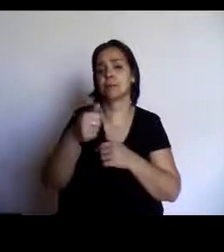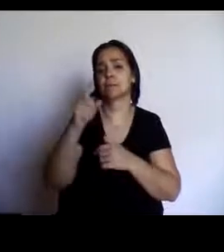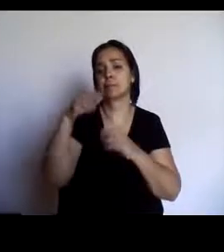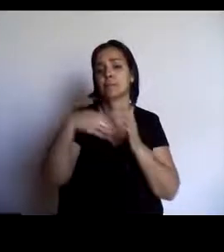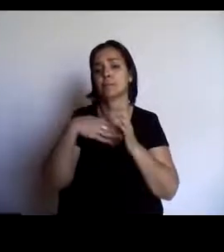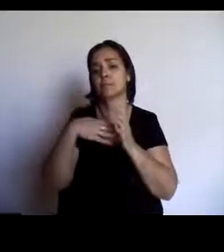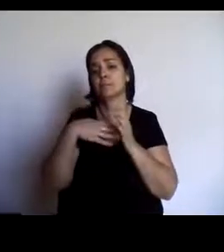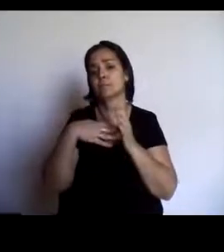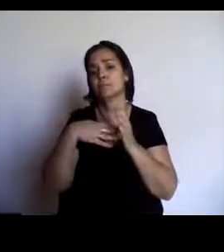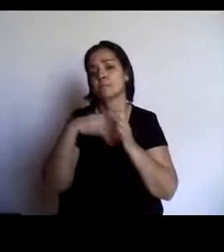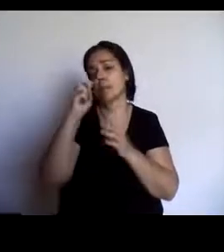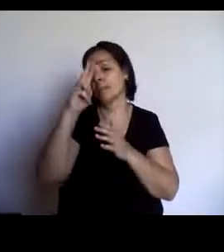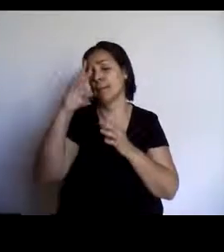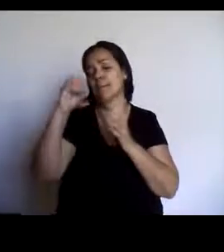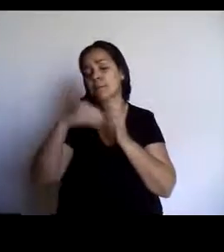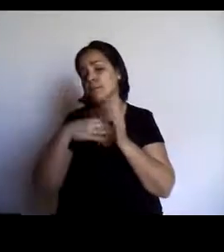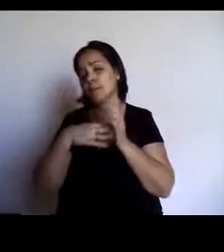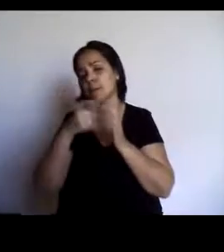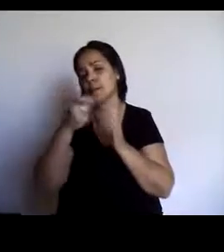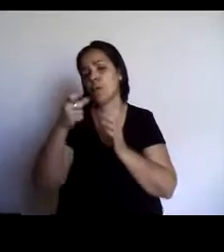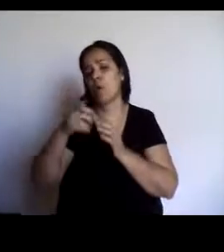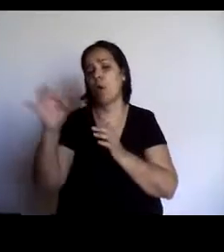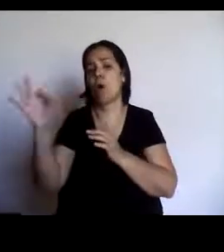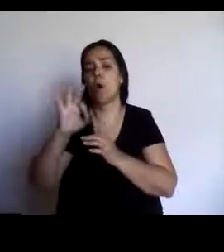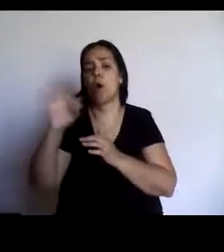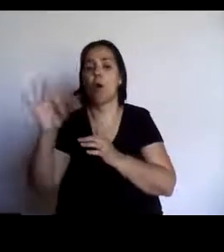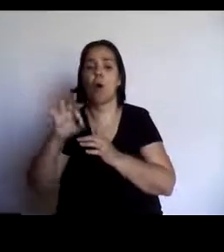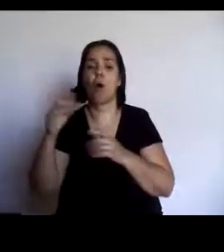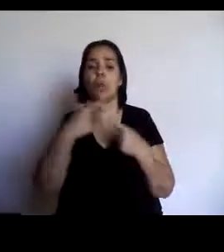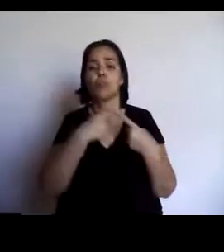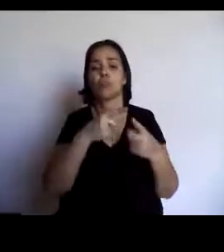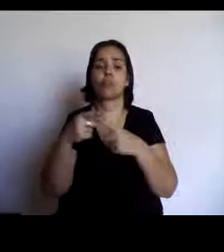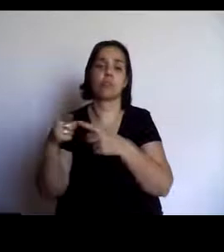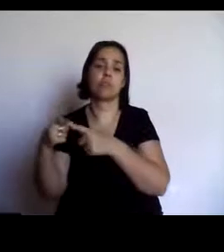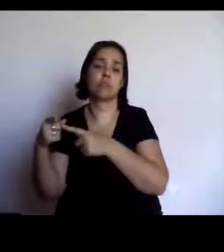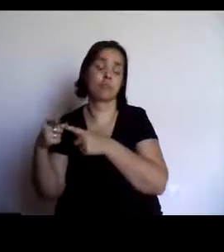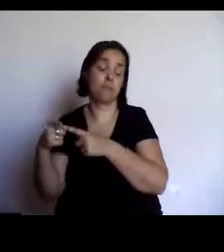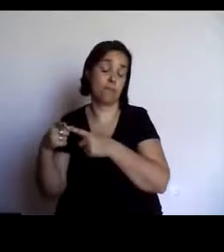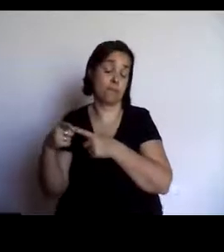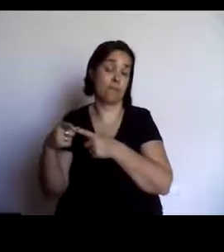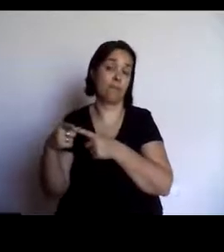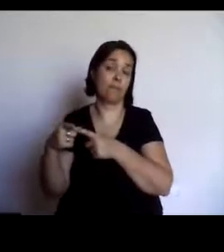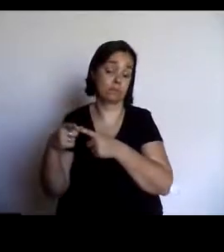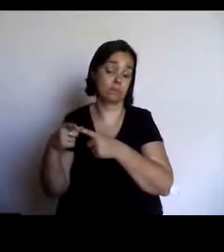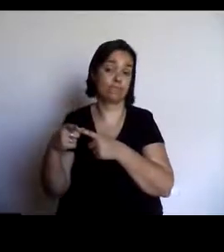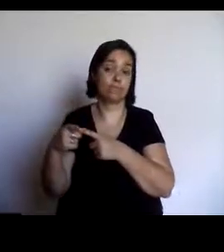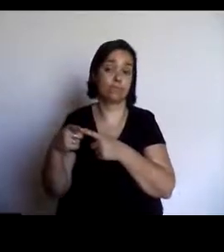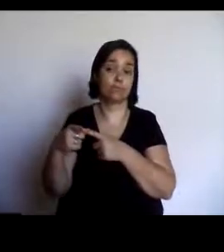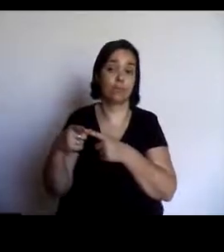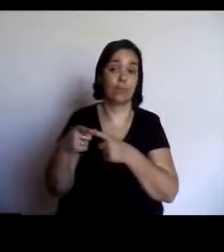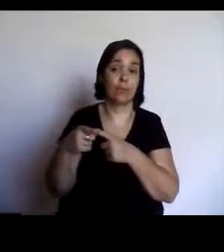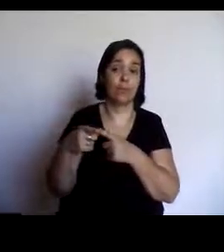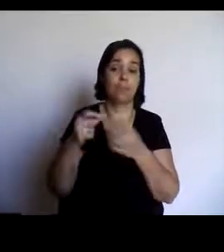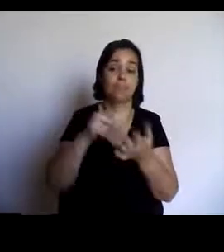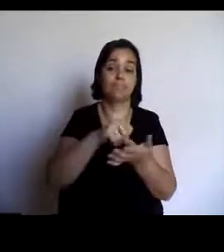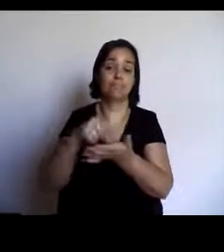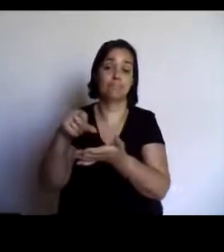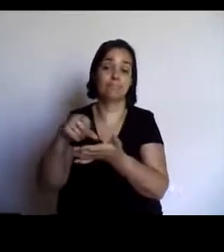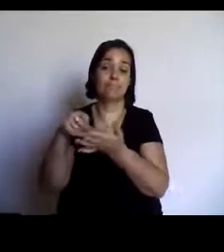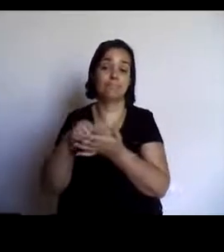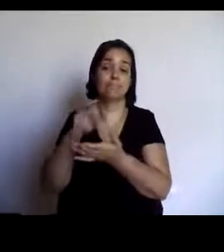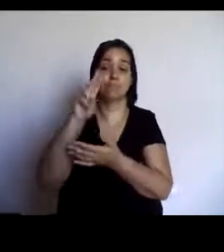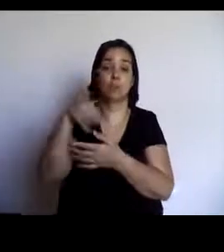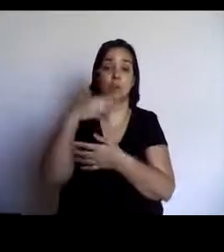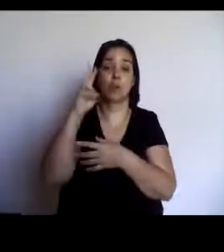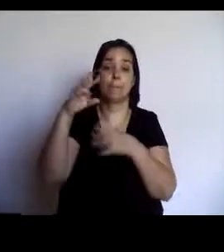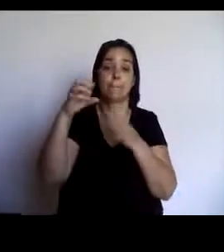o varios municipios que en global sumasen 20.000 euros. Nosotros con esas posibilidades, las únicas opciones que teníamos